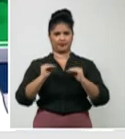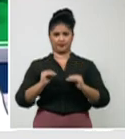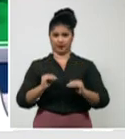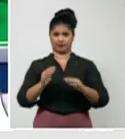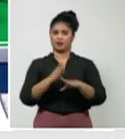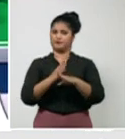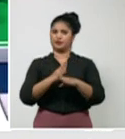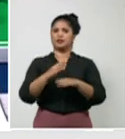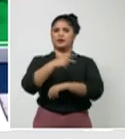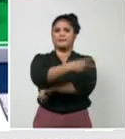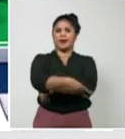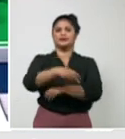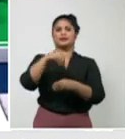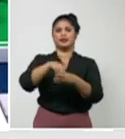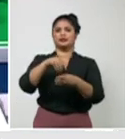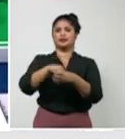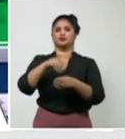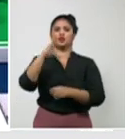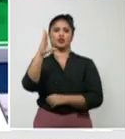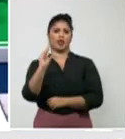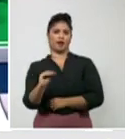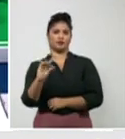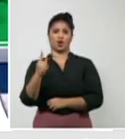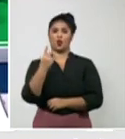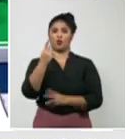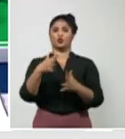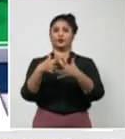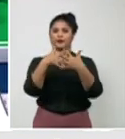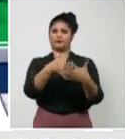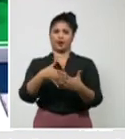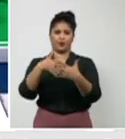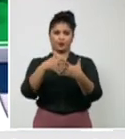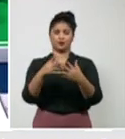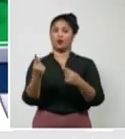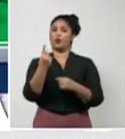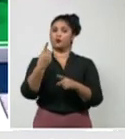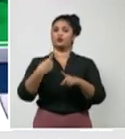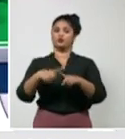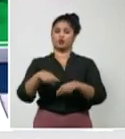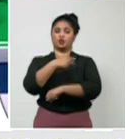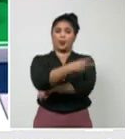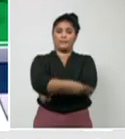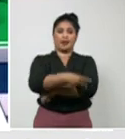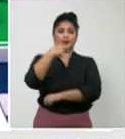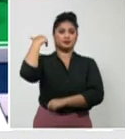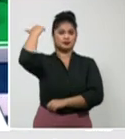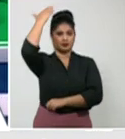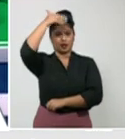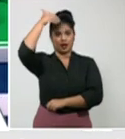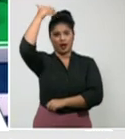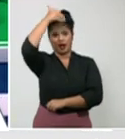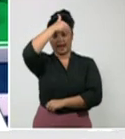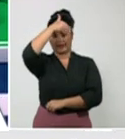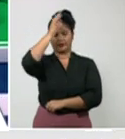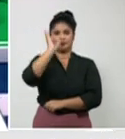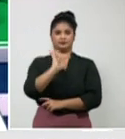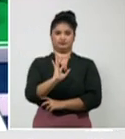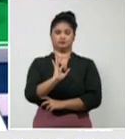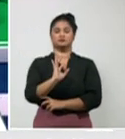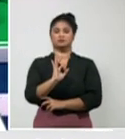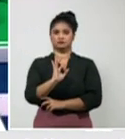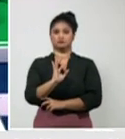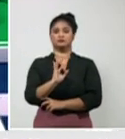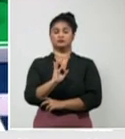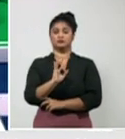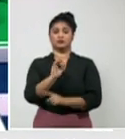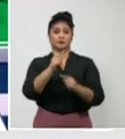Estados Unidos, un palestino, todos estos autóctonos, al igual que 1 de Sierra Leona, que también